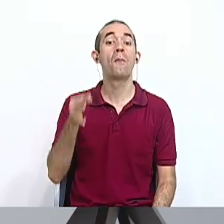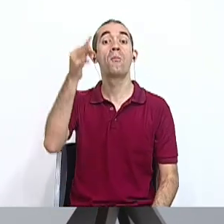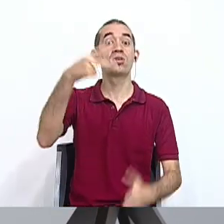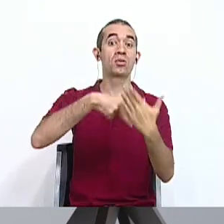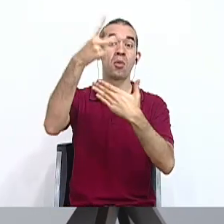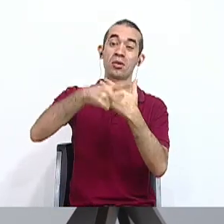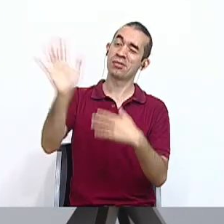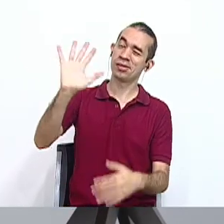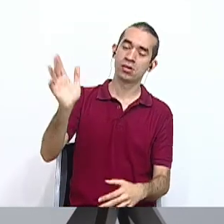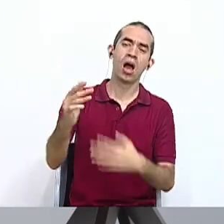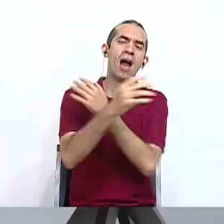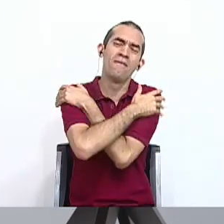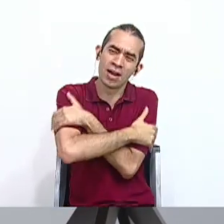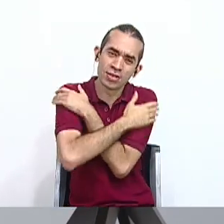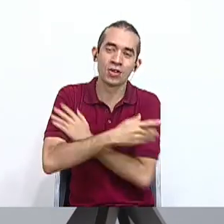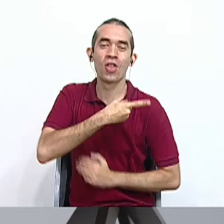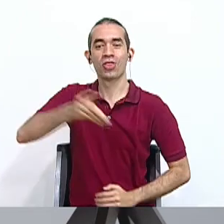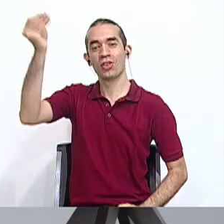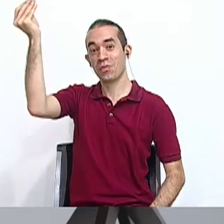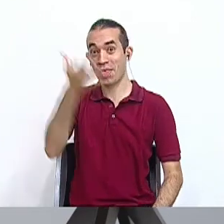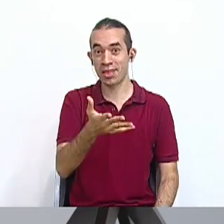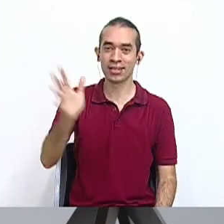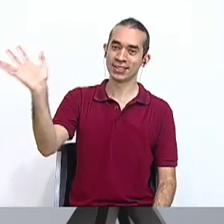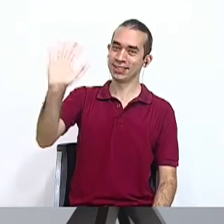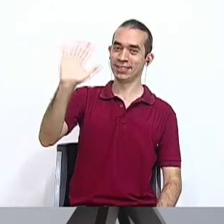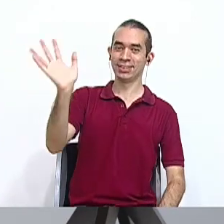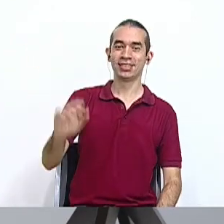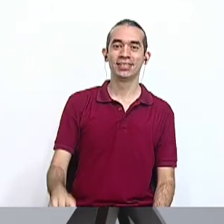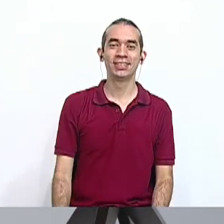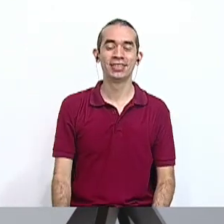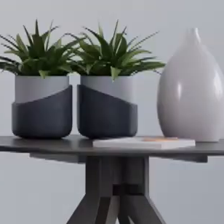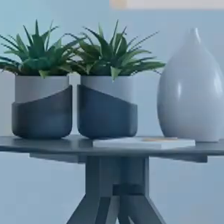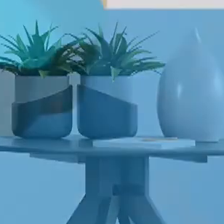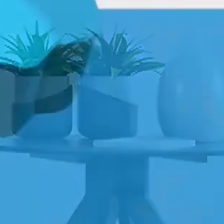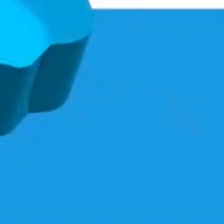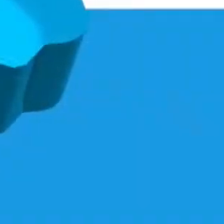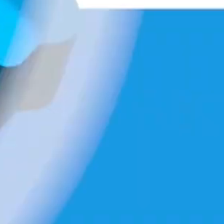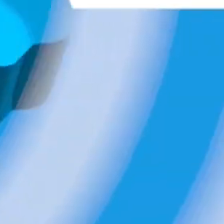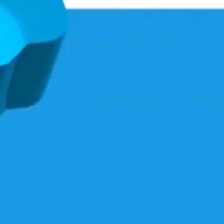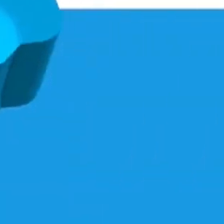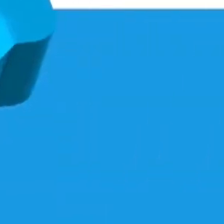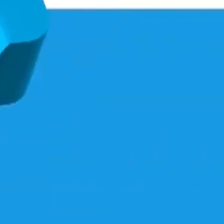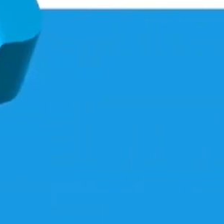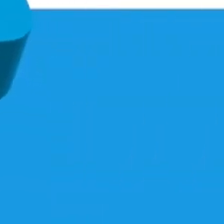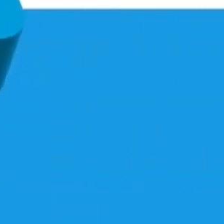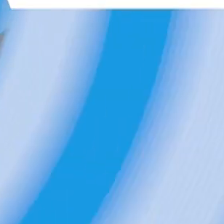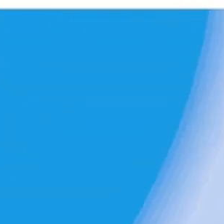programa. Un gran abrazo y que Dios me los bendiga. Chao, chao.